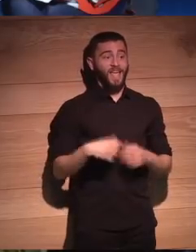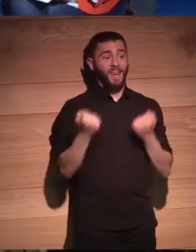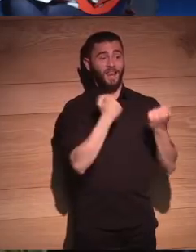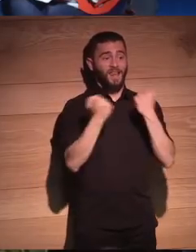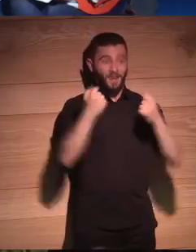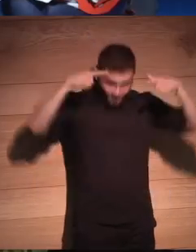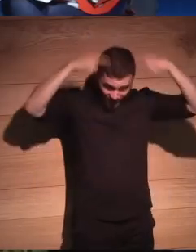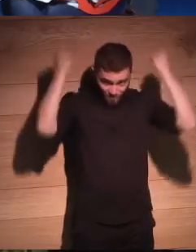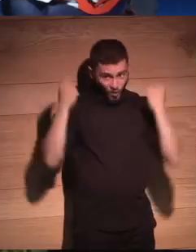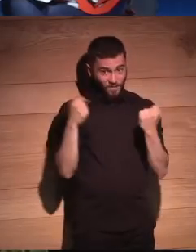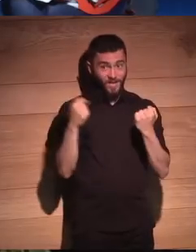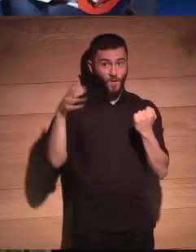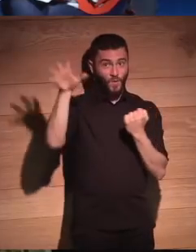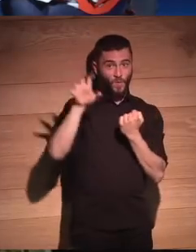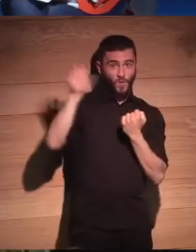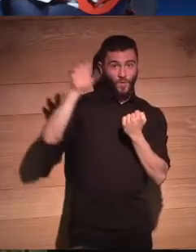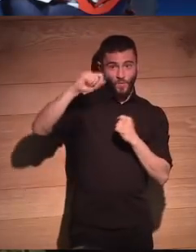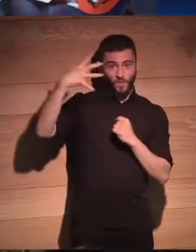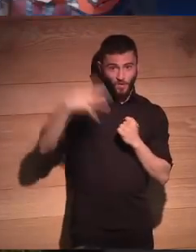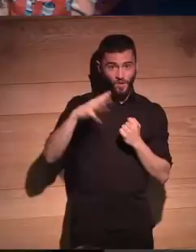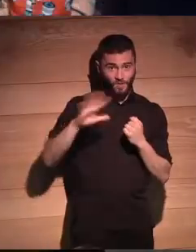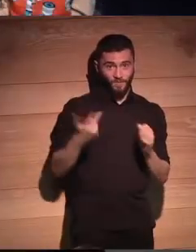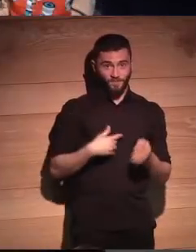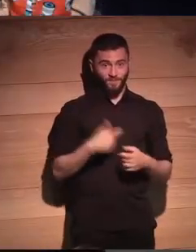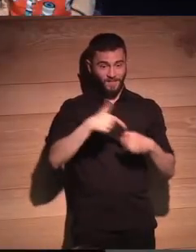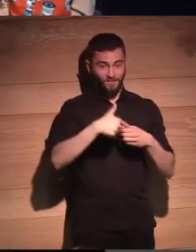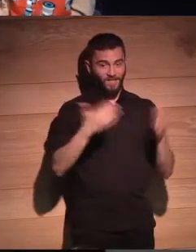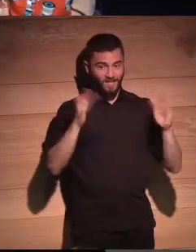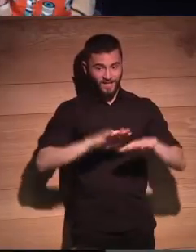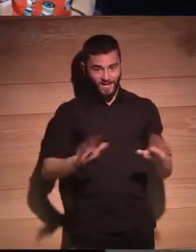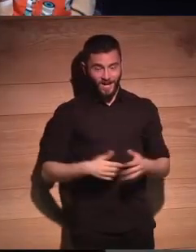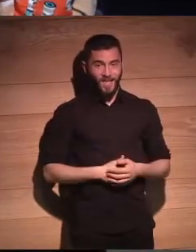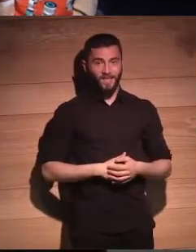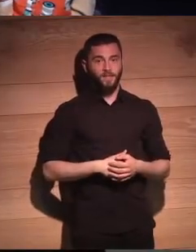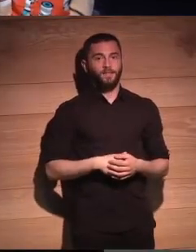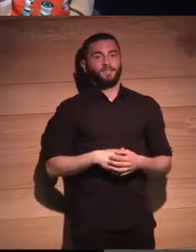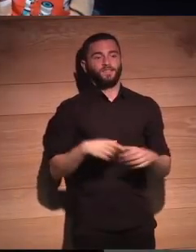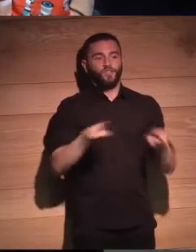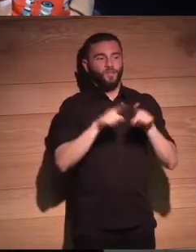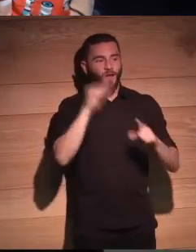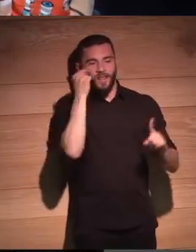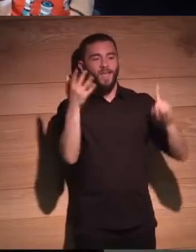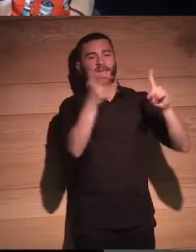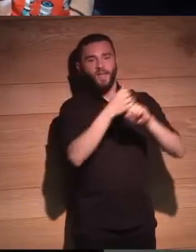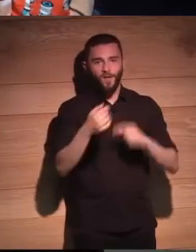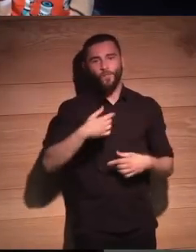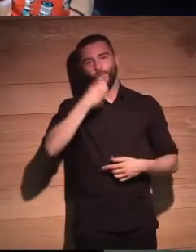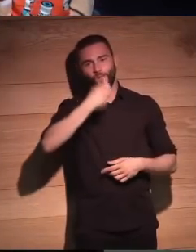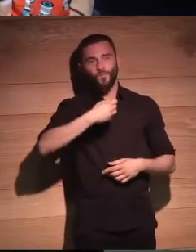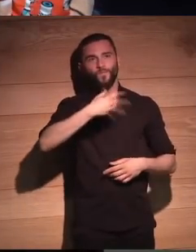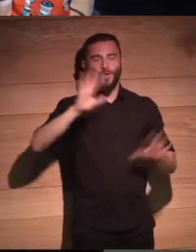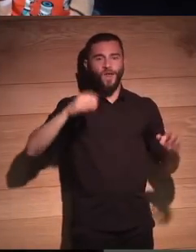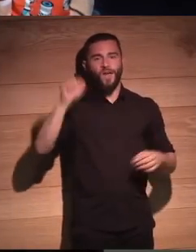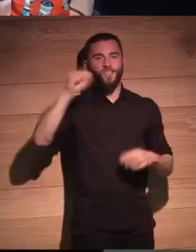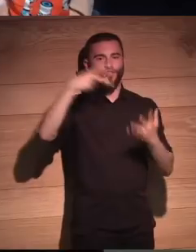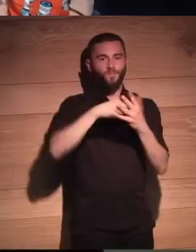o eléctrico, entonces, Sí, sí. por las emisiones. Nada de gasolina. Pero estos son como las predicciones de, "Buah, en 2015 los coches volarán", y